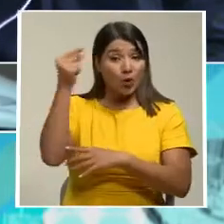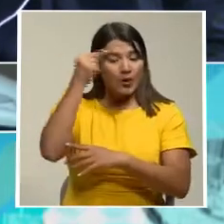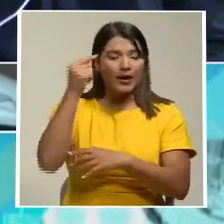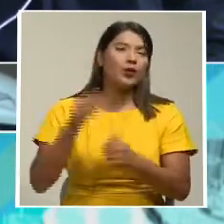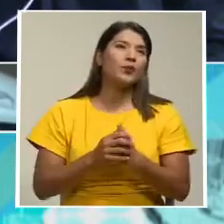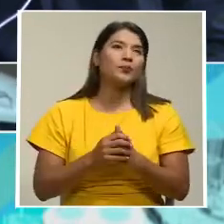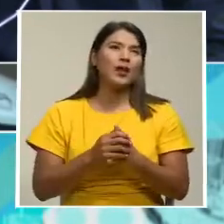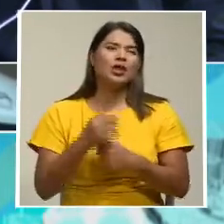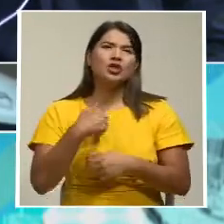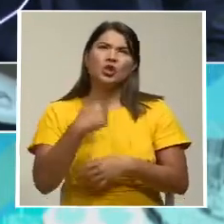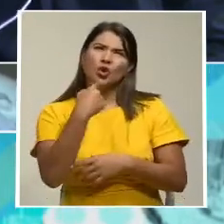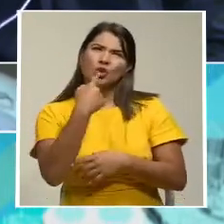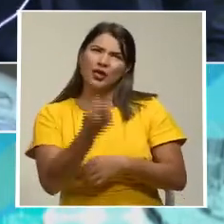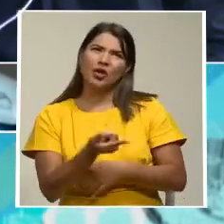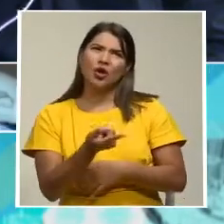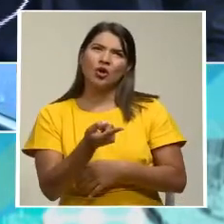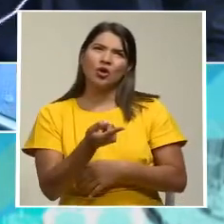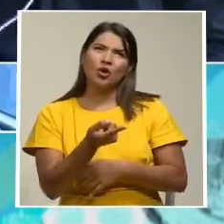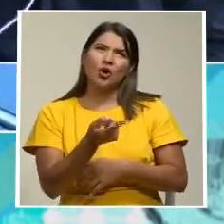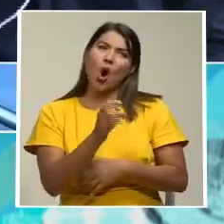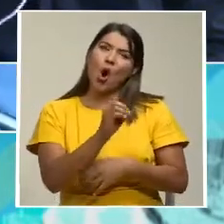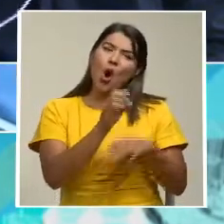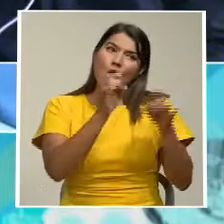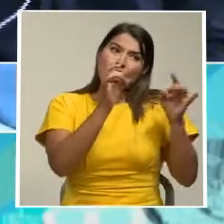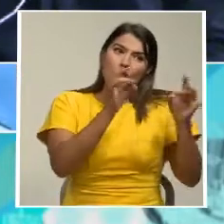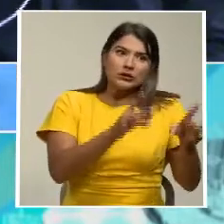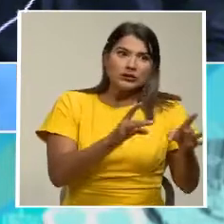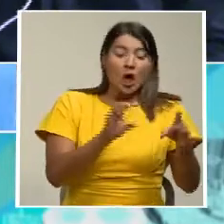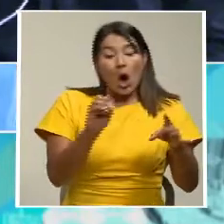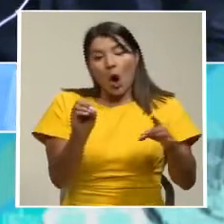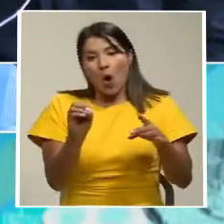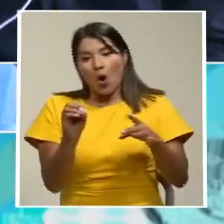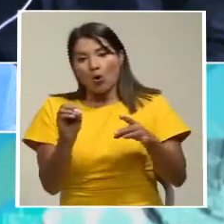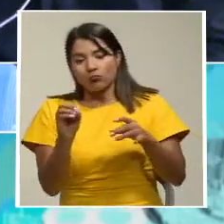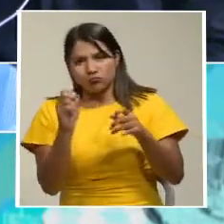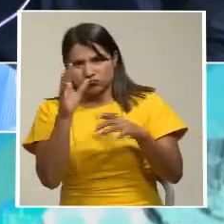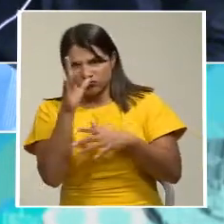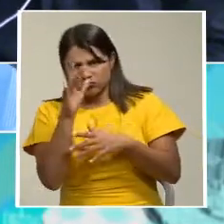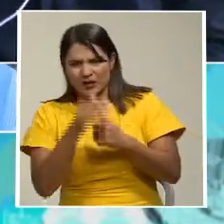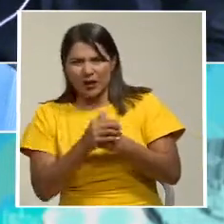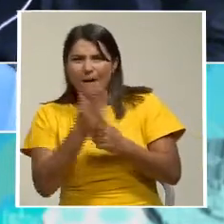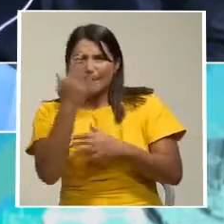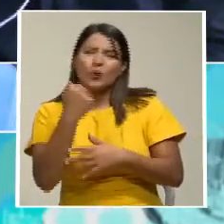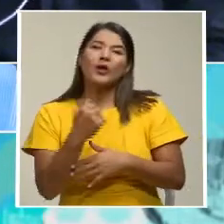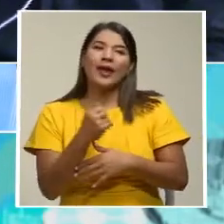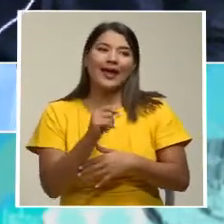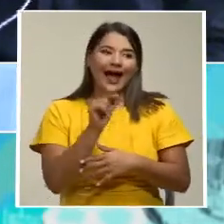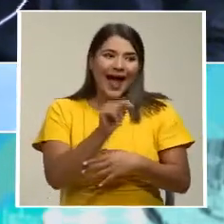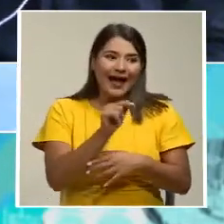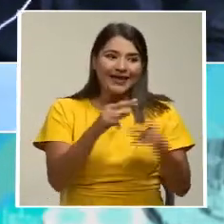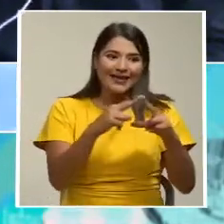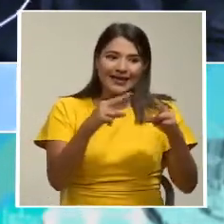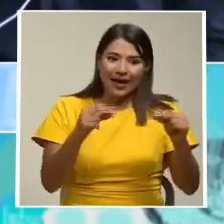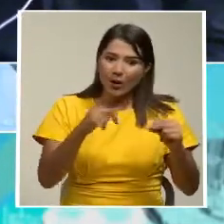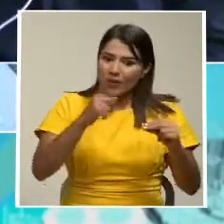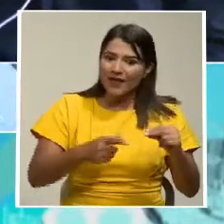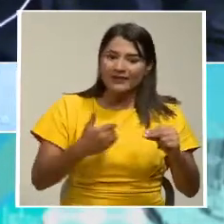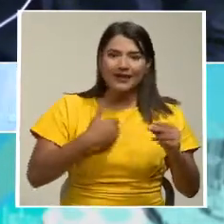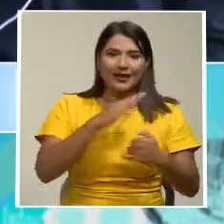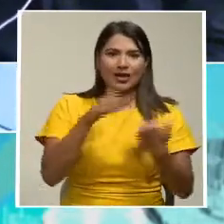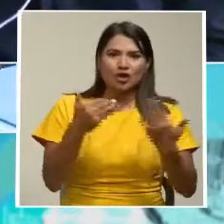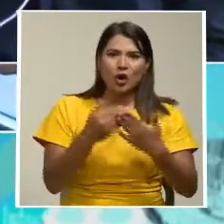trágico, porque esto ocurre en un país que se merece todo, pero que realmente